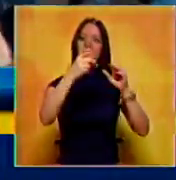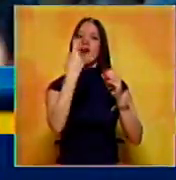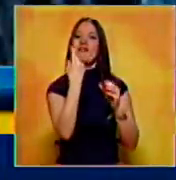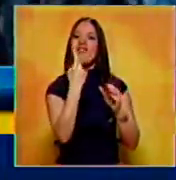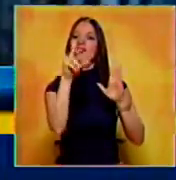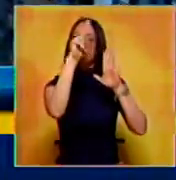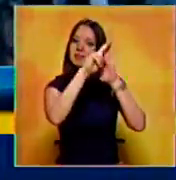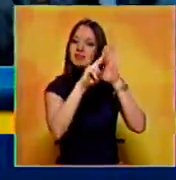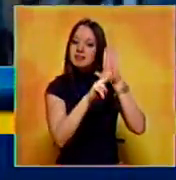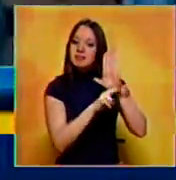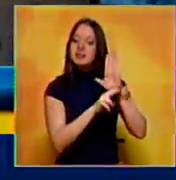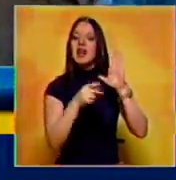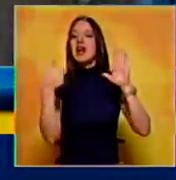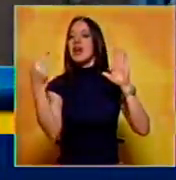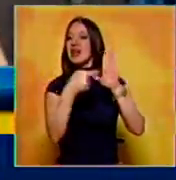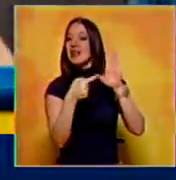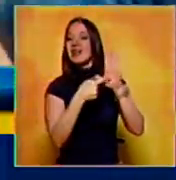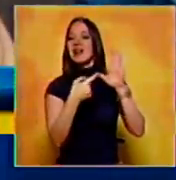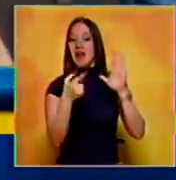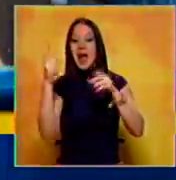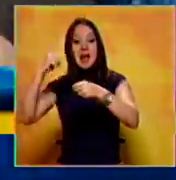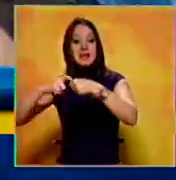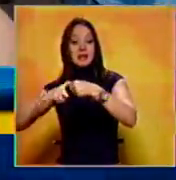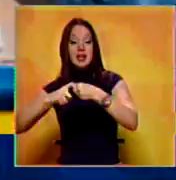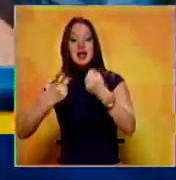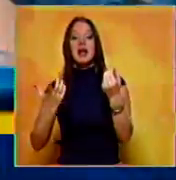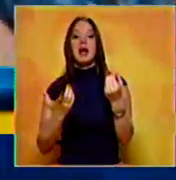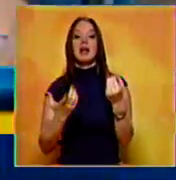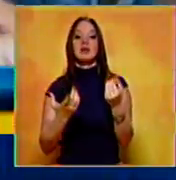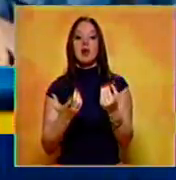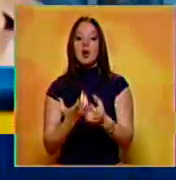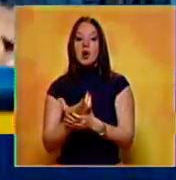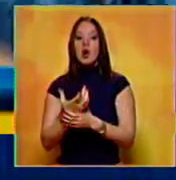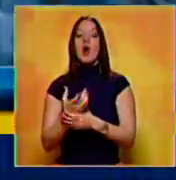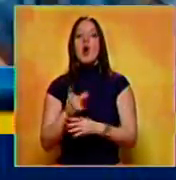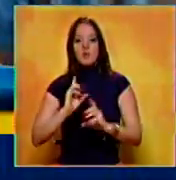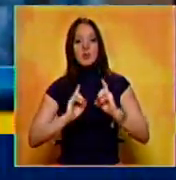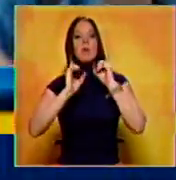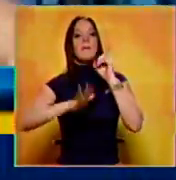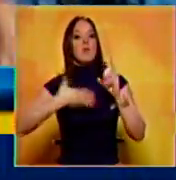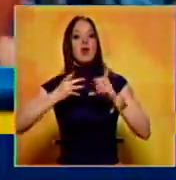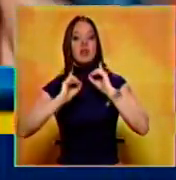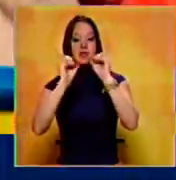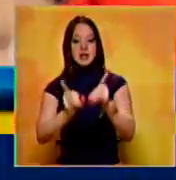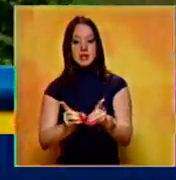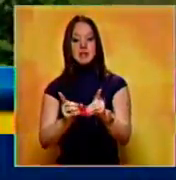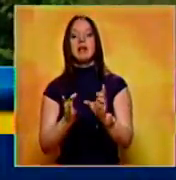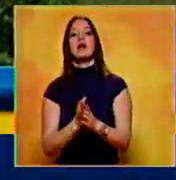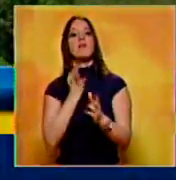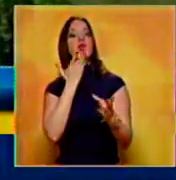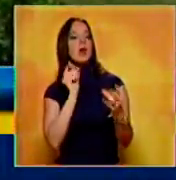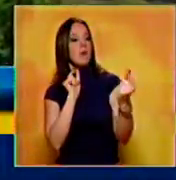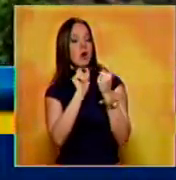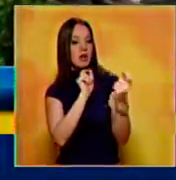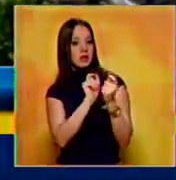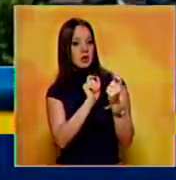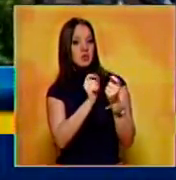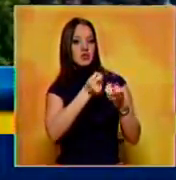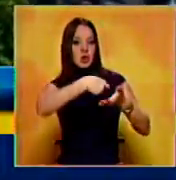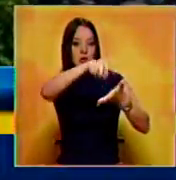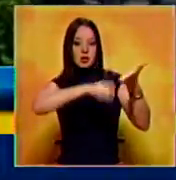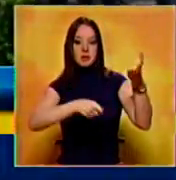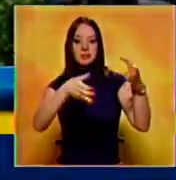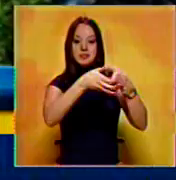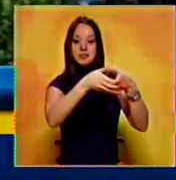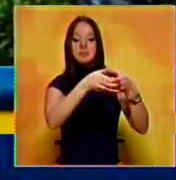que entiende el sindicato en relación a la toma de decisiones en cuanto a la discusión del contrato colectivo.